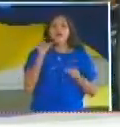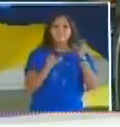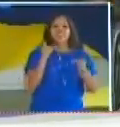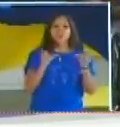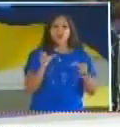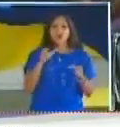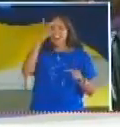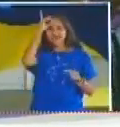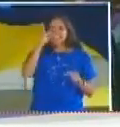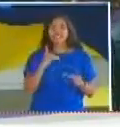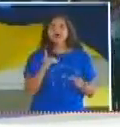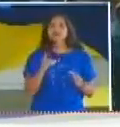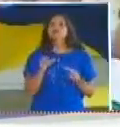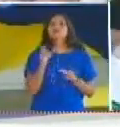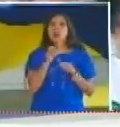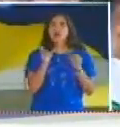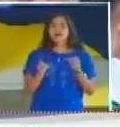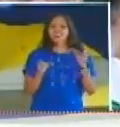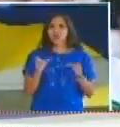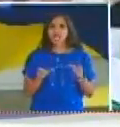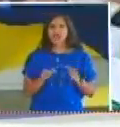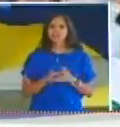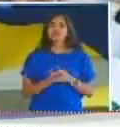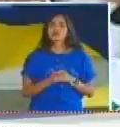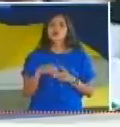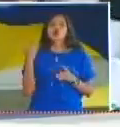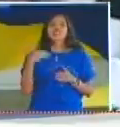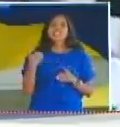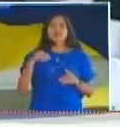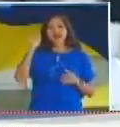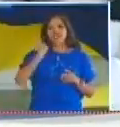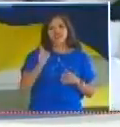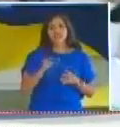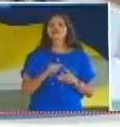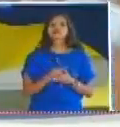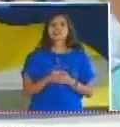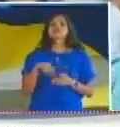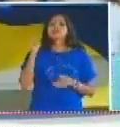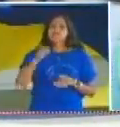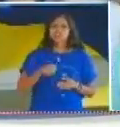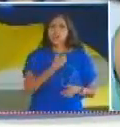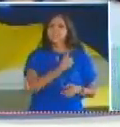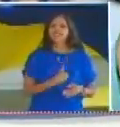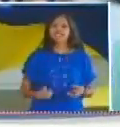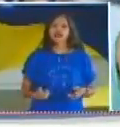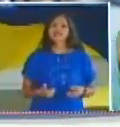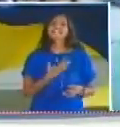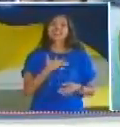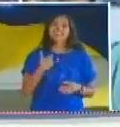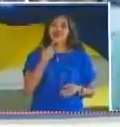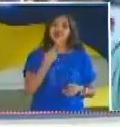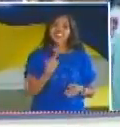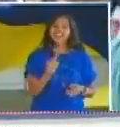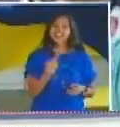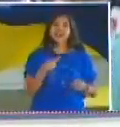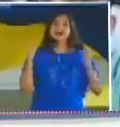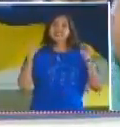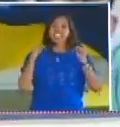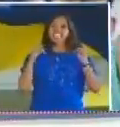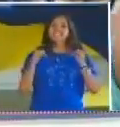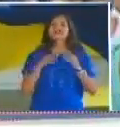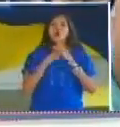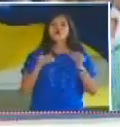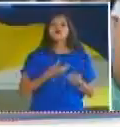personas con discapacidad, ciudadanos venezolanos y venezolanas con deberes y derechos. Y sí, presidente, quiero decirle que aquí